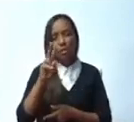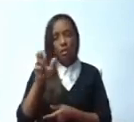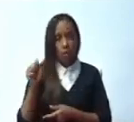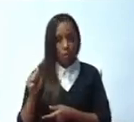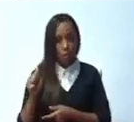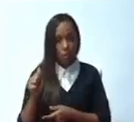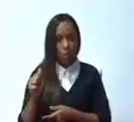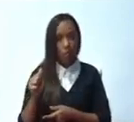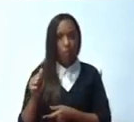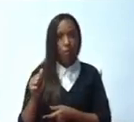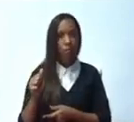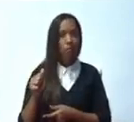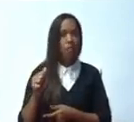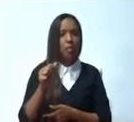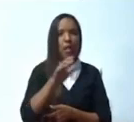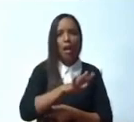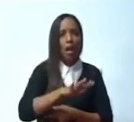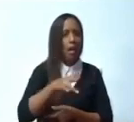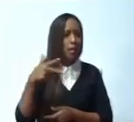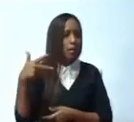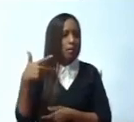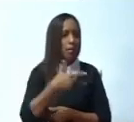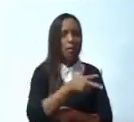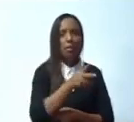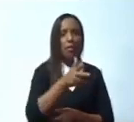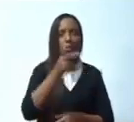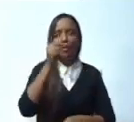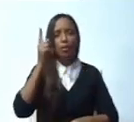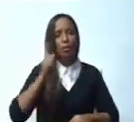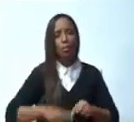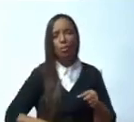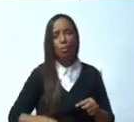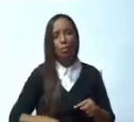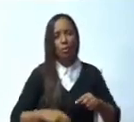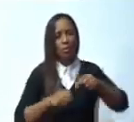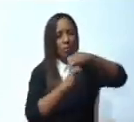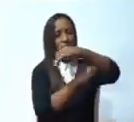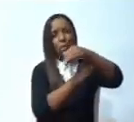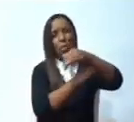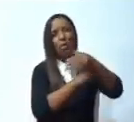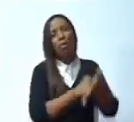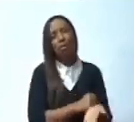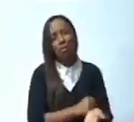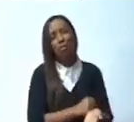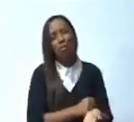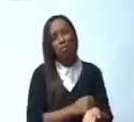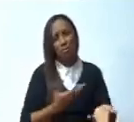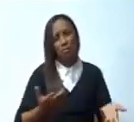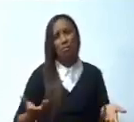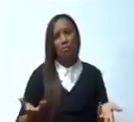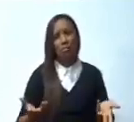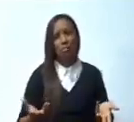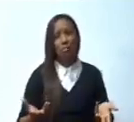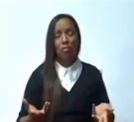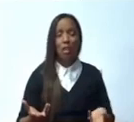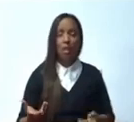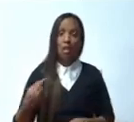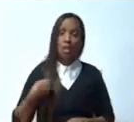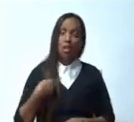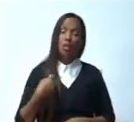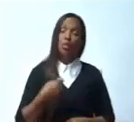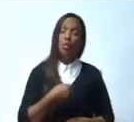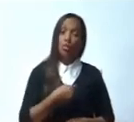presidente, en nuestra calidad de representante de la provincia más turística del